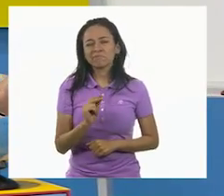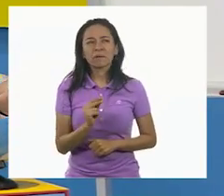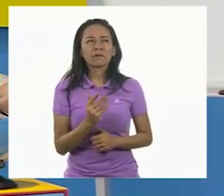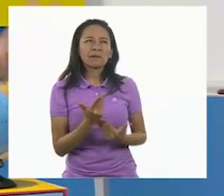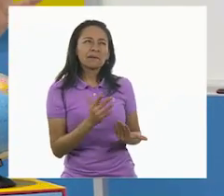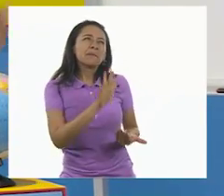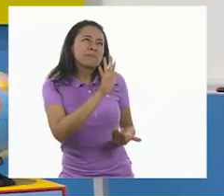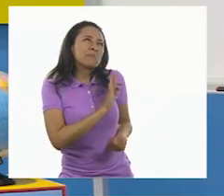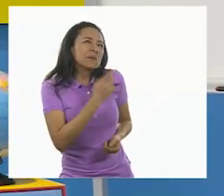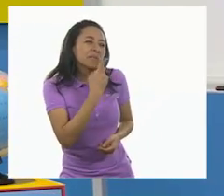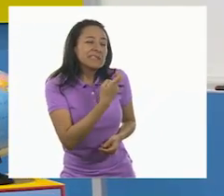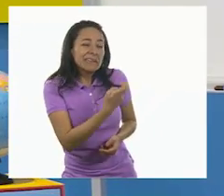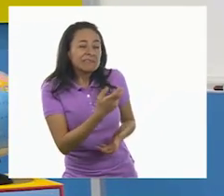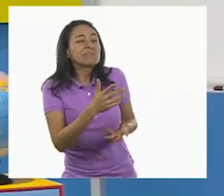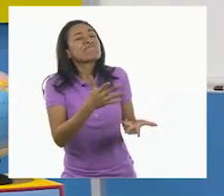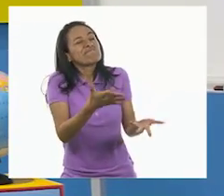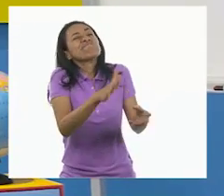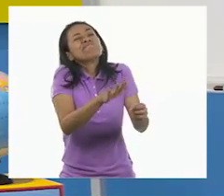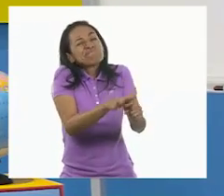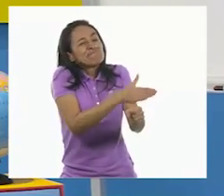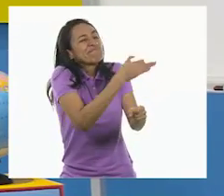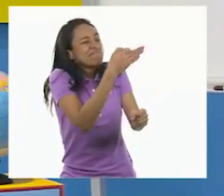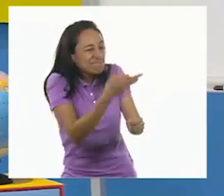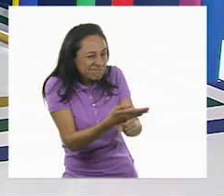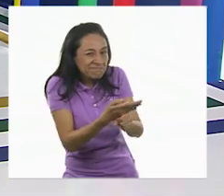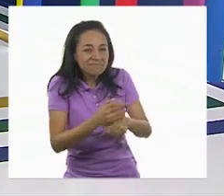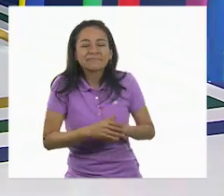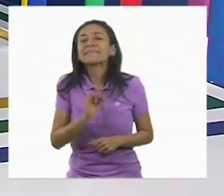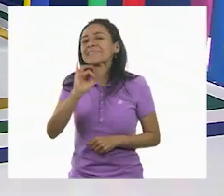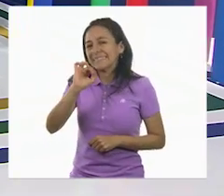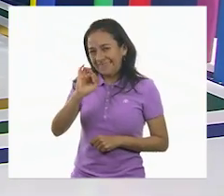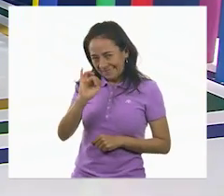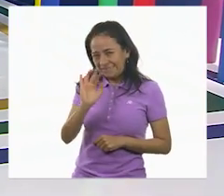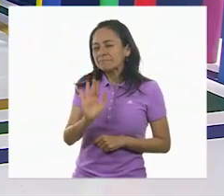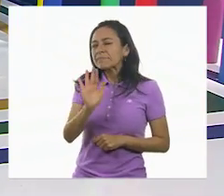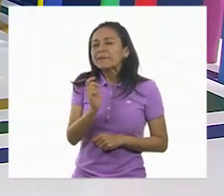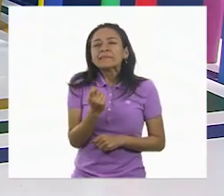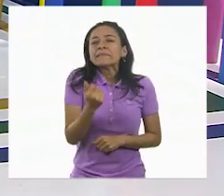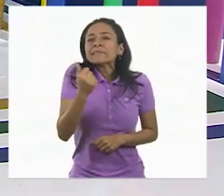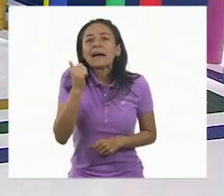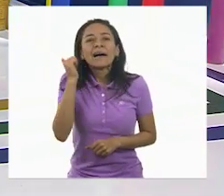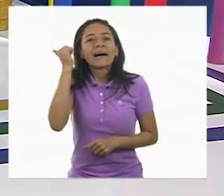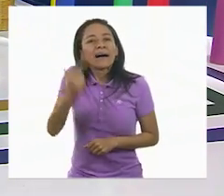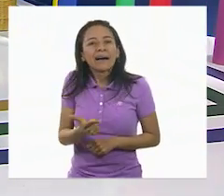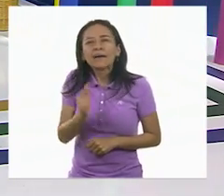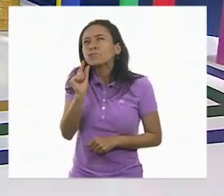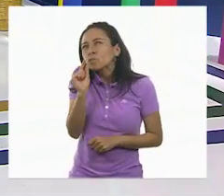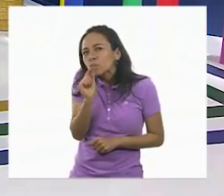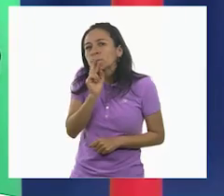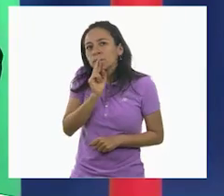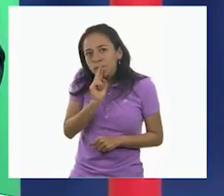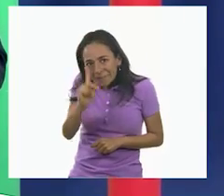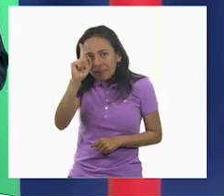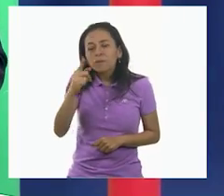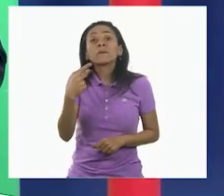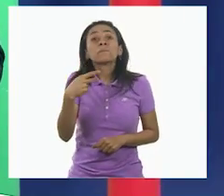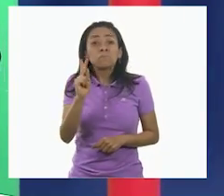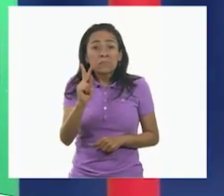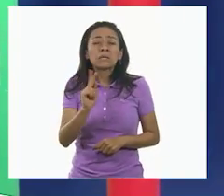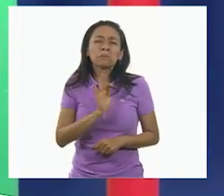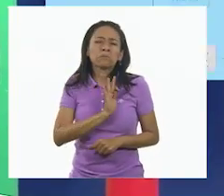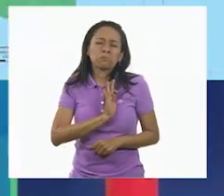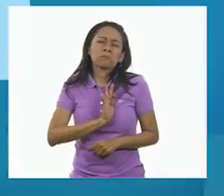peor. Así es, como que ya un poquito mejor, pero seguía siendo un lugar muy complicado para subsistir.